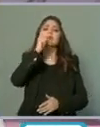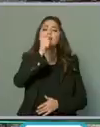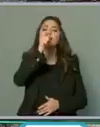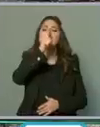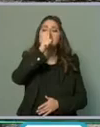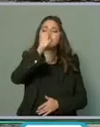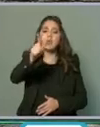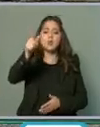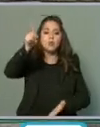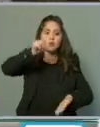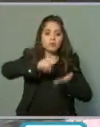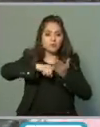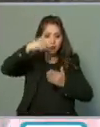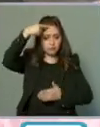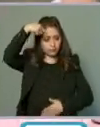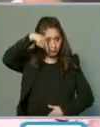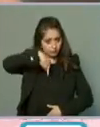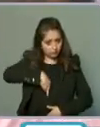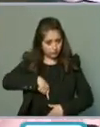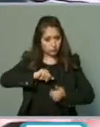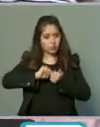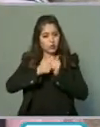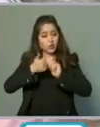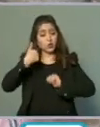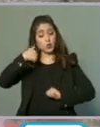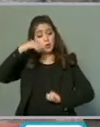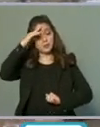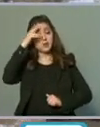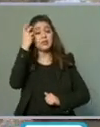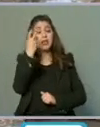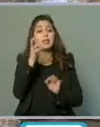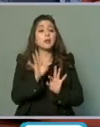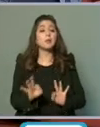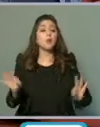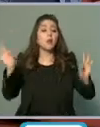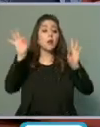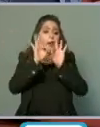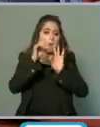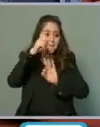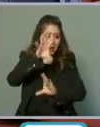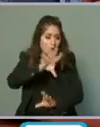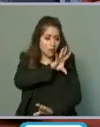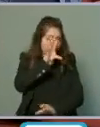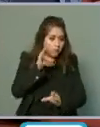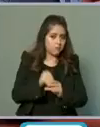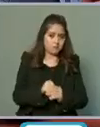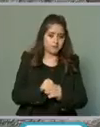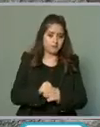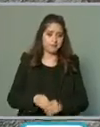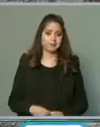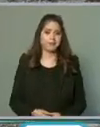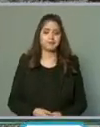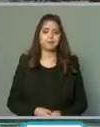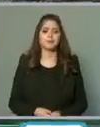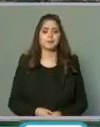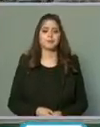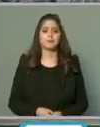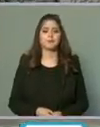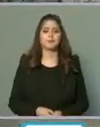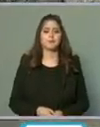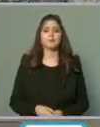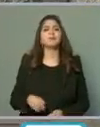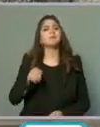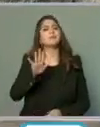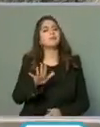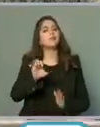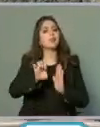que haría como la cereza en el pastel, ¿no? Claro. Oye, Miguel, y me gustaría rapidísimo también tocar este tema, porque evidentemente cuando hablamos